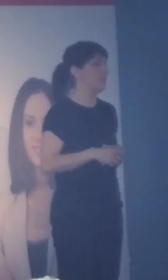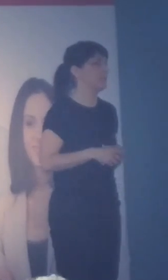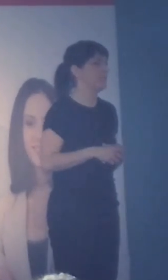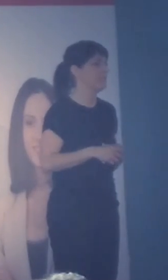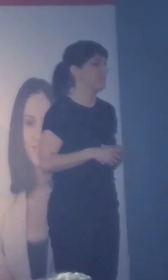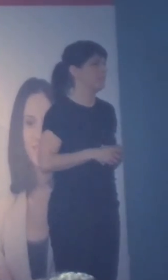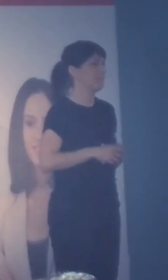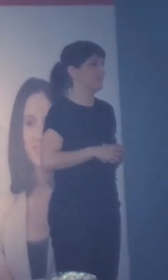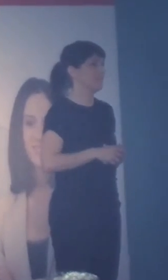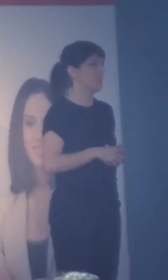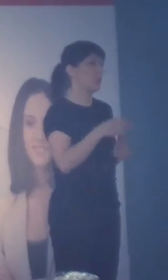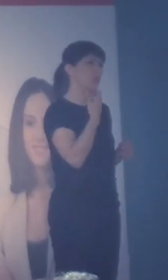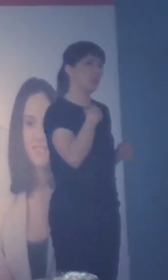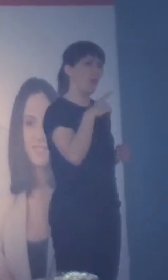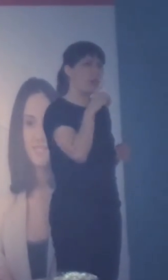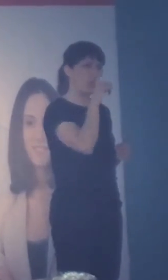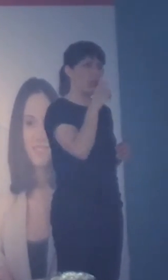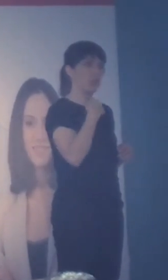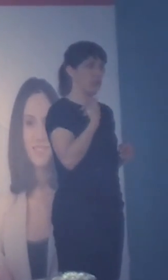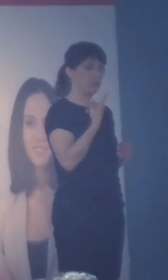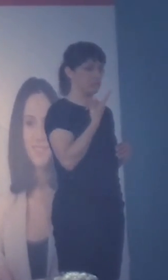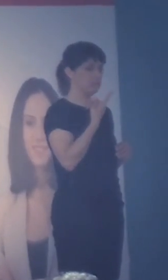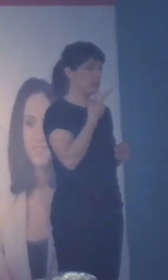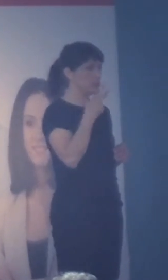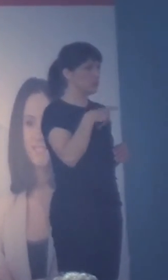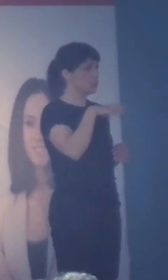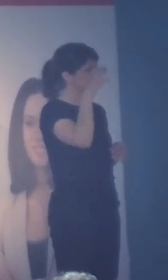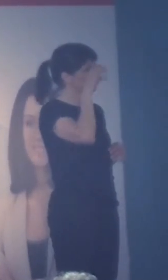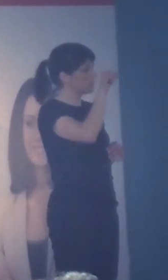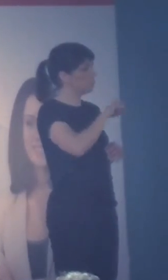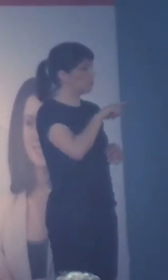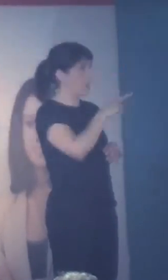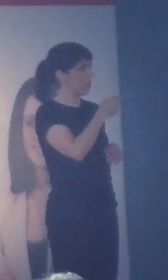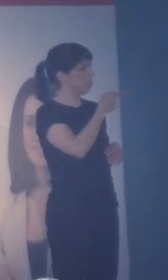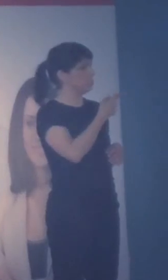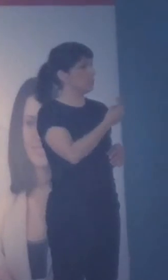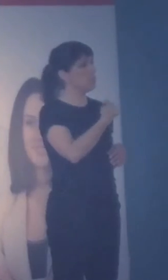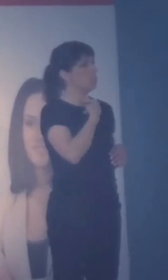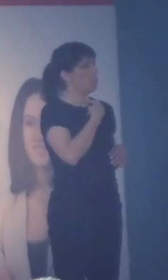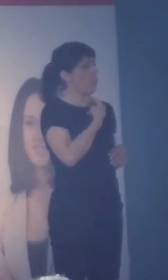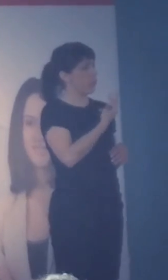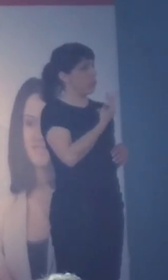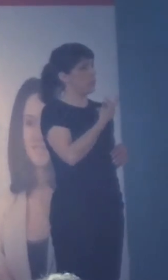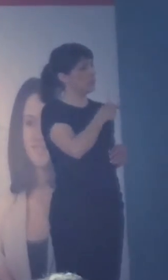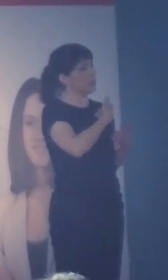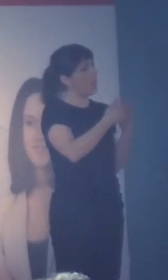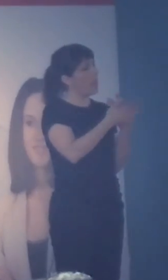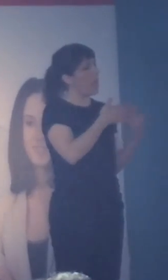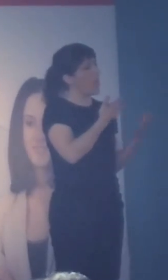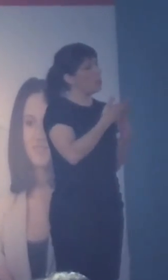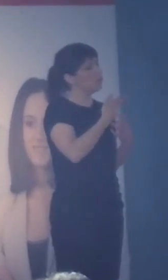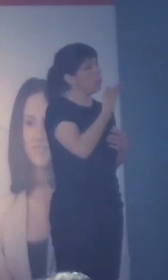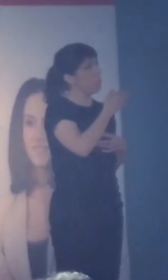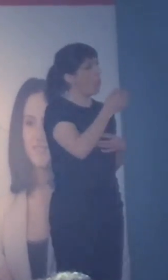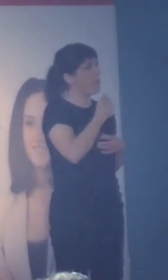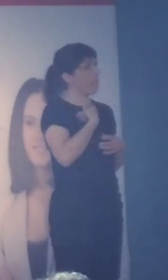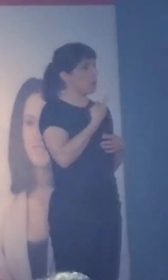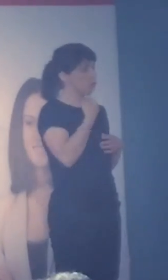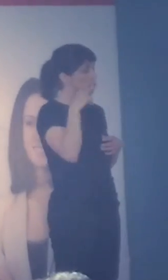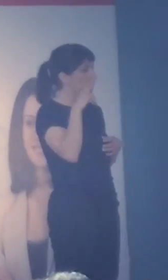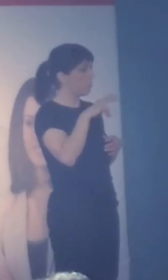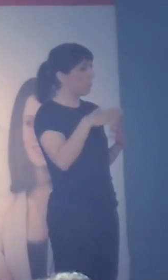ellas, cuando yo falar por primera vez de Alexandre Bóveda y los asesinatos del 36, probablemente